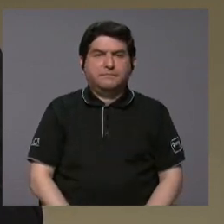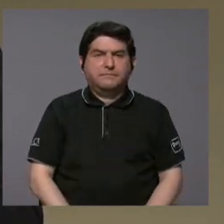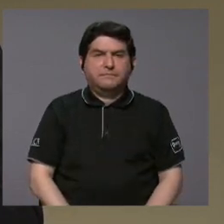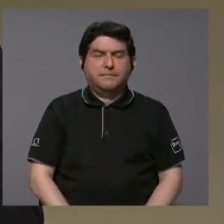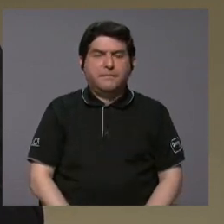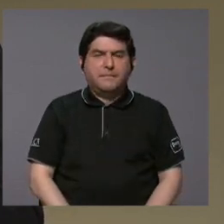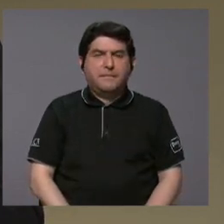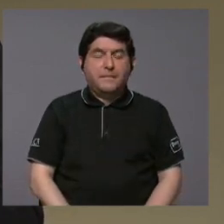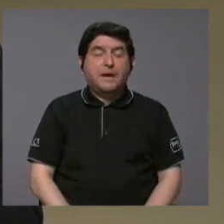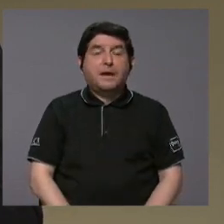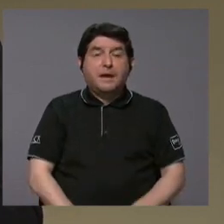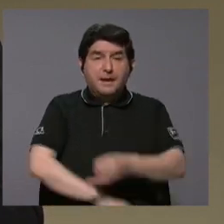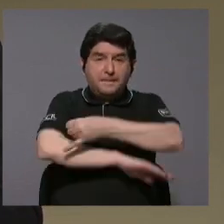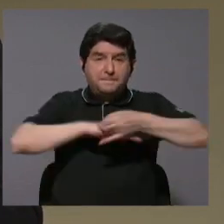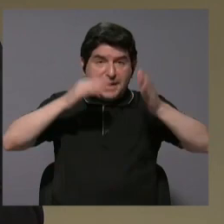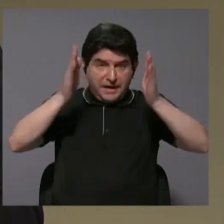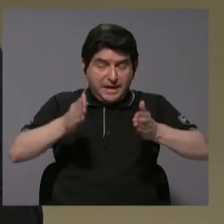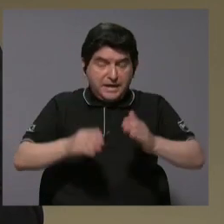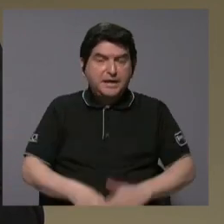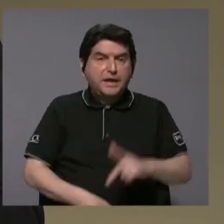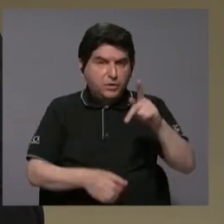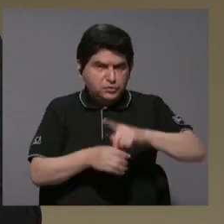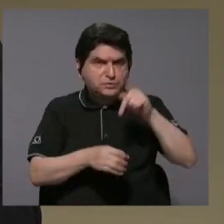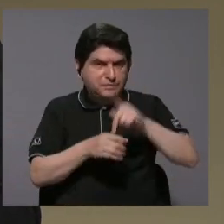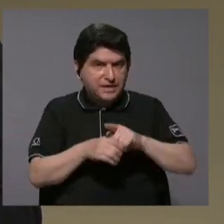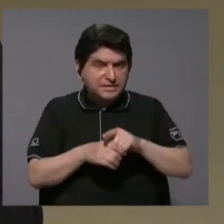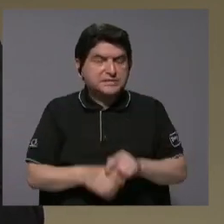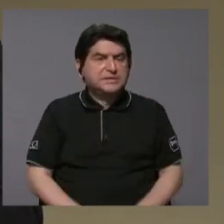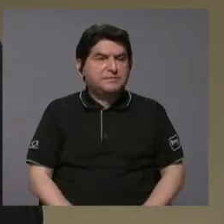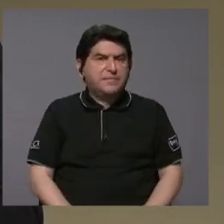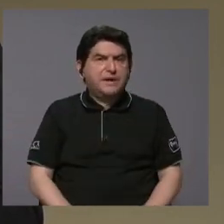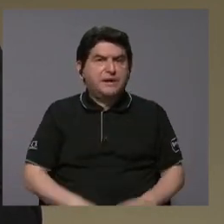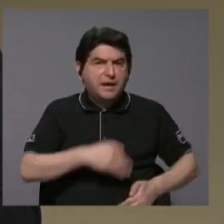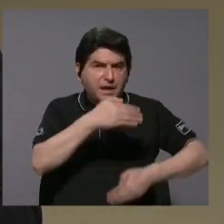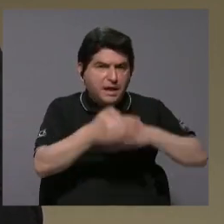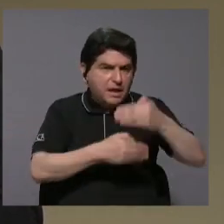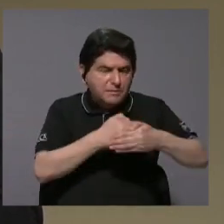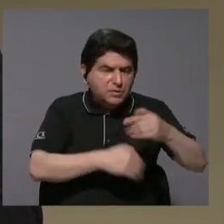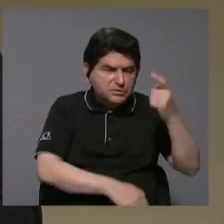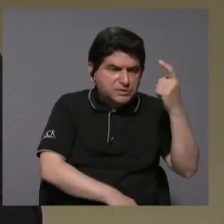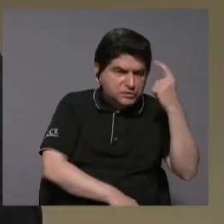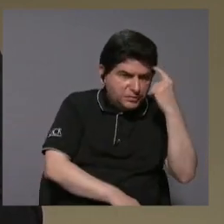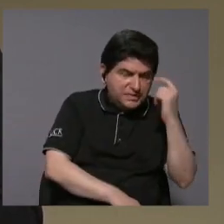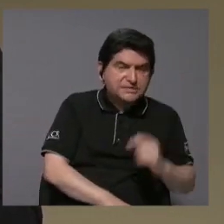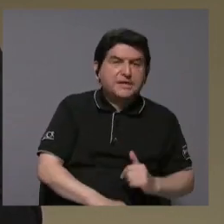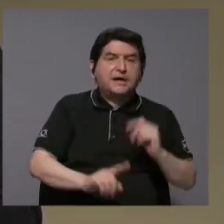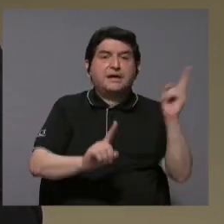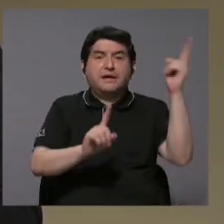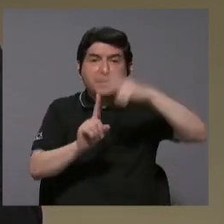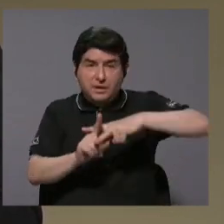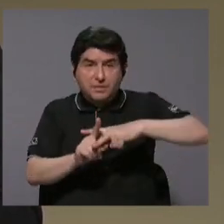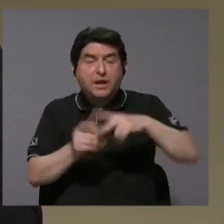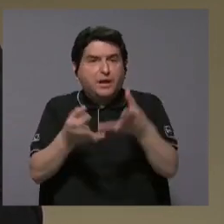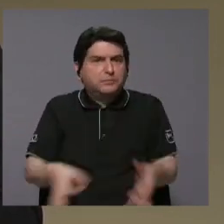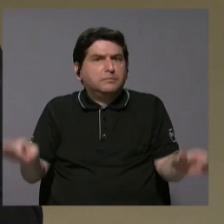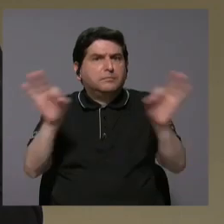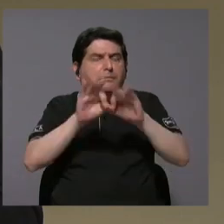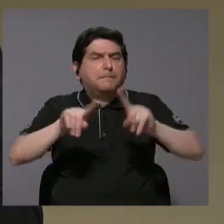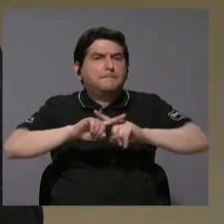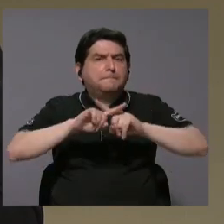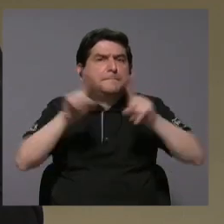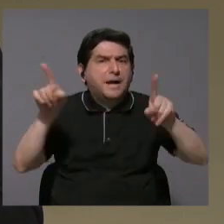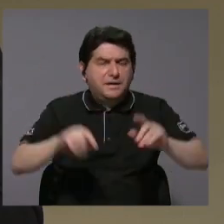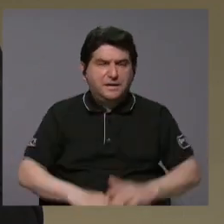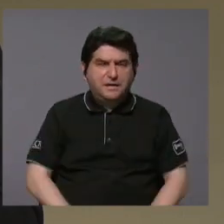ingeniero es muy interesante ser parte de, tanto en pensarlo como en implementarlo. Pero también